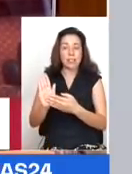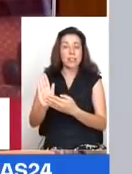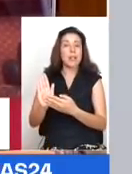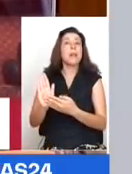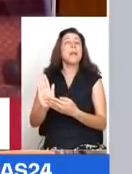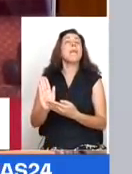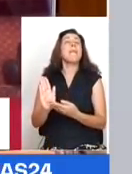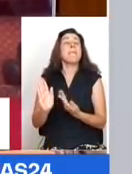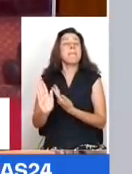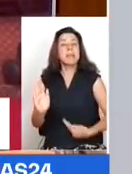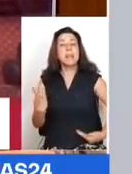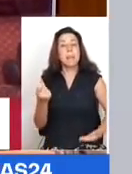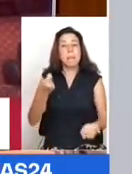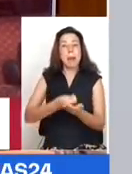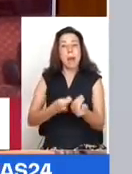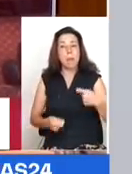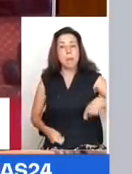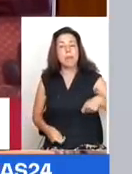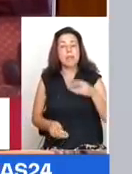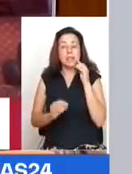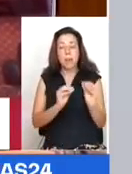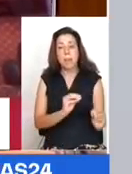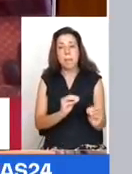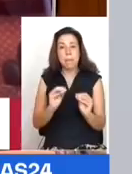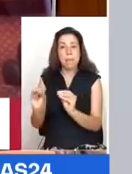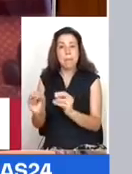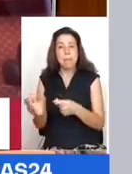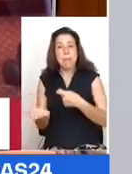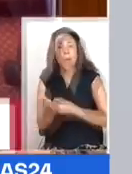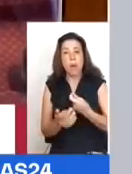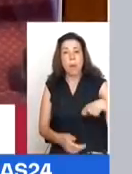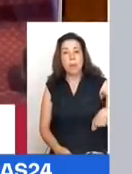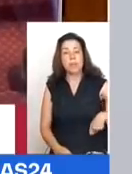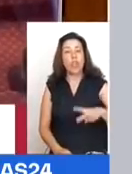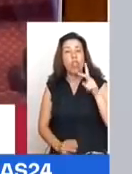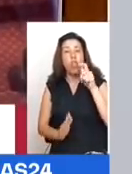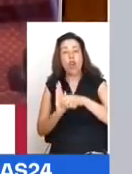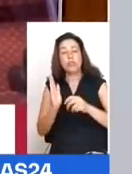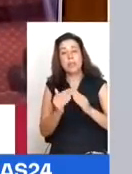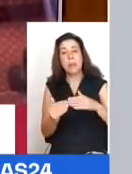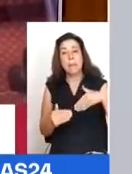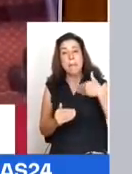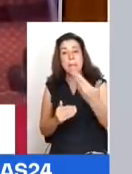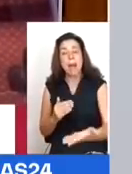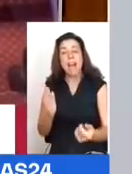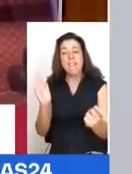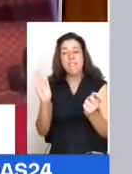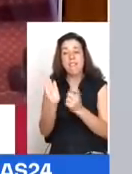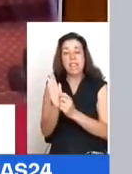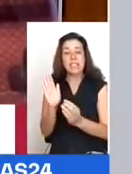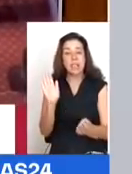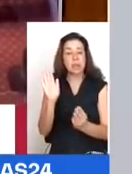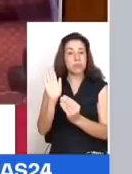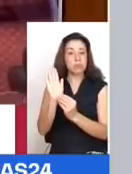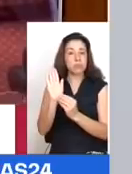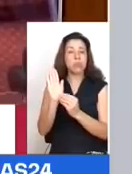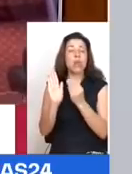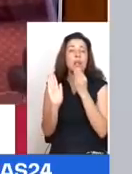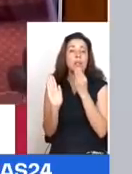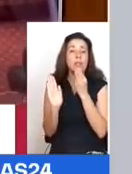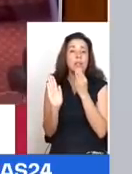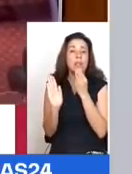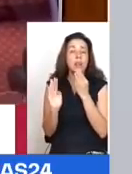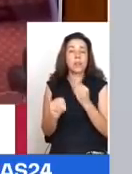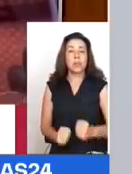usted. Usted es el que sabe. Ya, estaba perfecto, Andrés, no hay nada más que decir. Solamente insistir con el